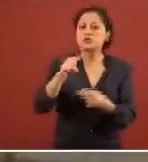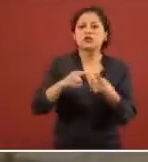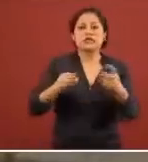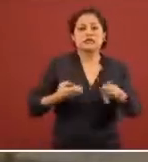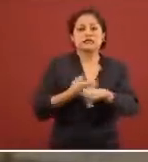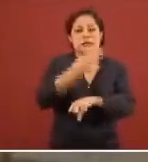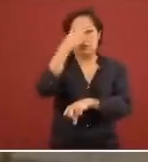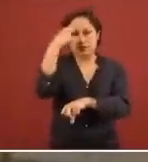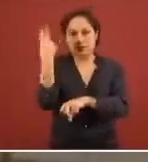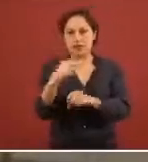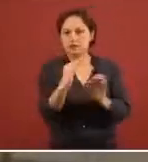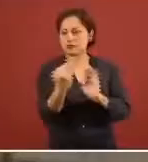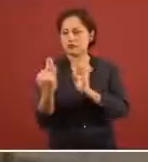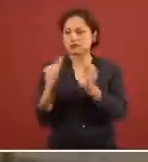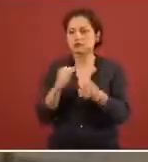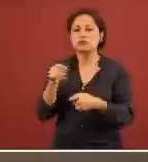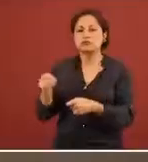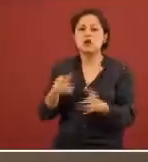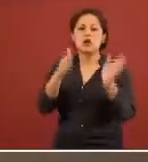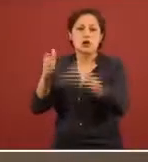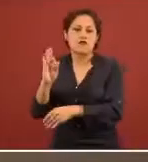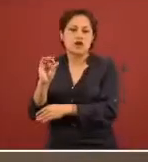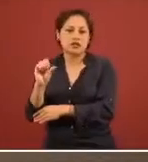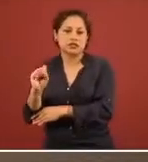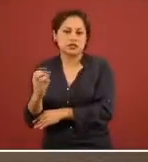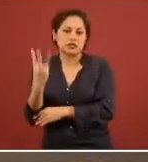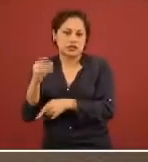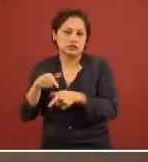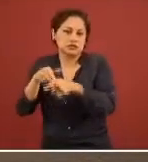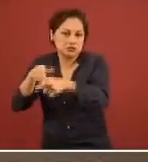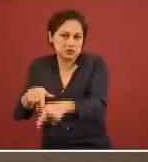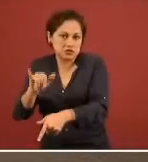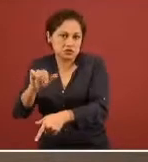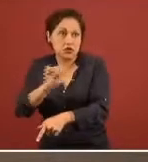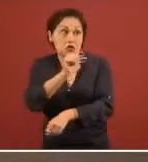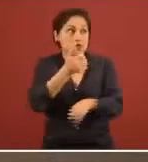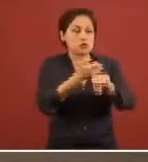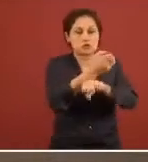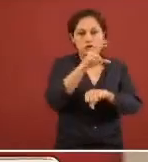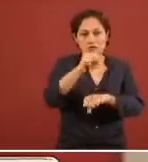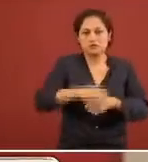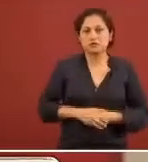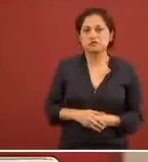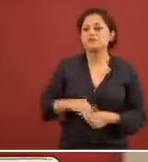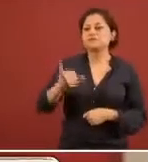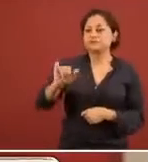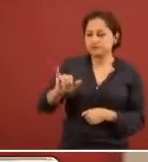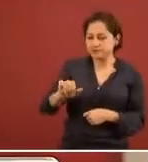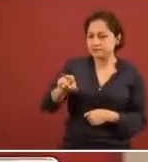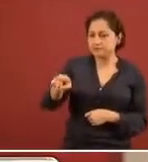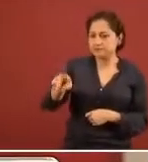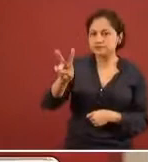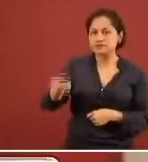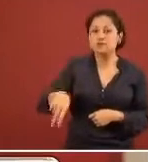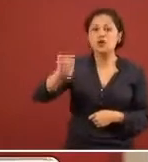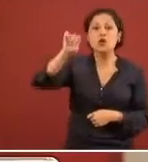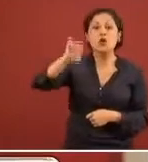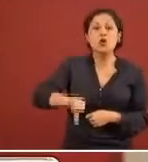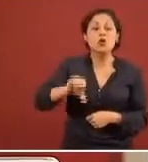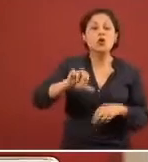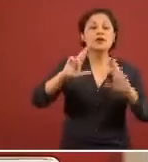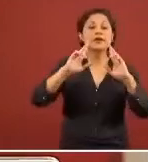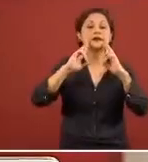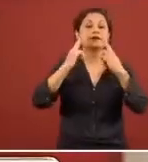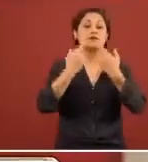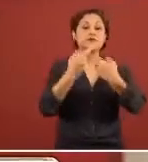los primeros que entren en esta fase. Gracias. Muchas gracias por su pregunta. Efectivamente, hoy, entre las 10 y las 12.30, tuvimos